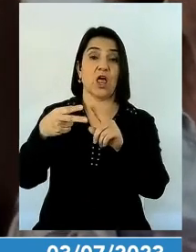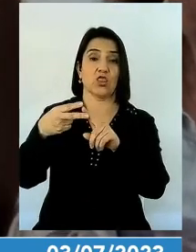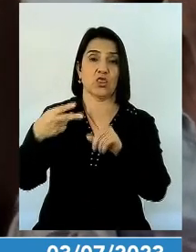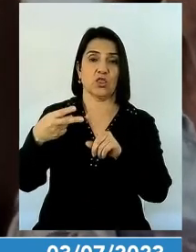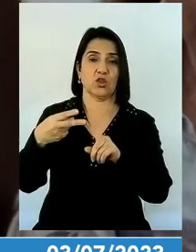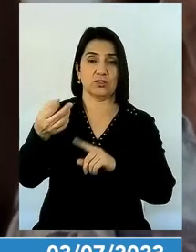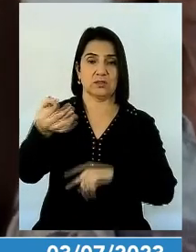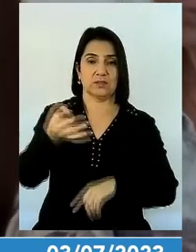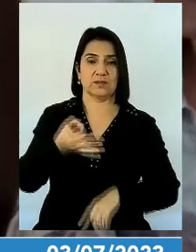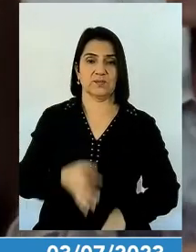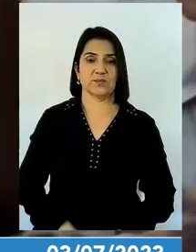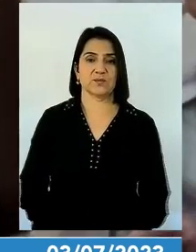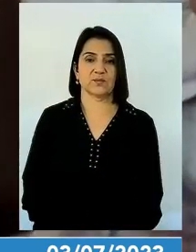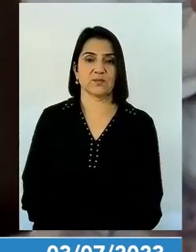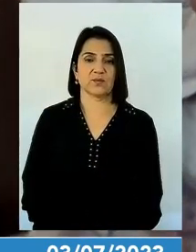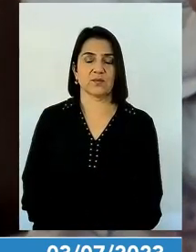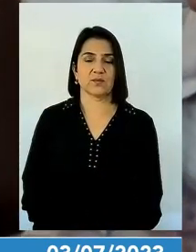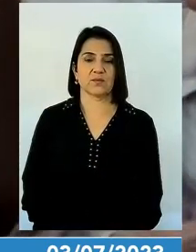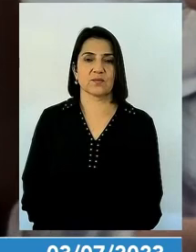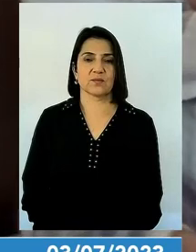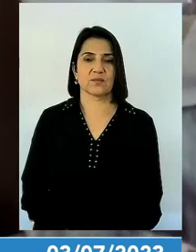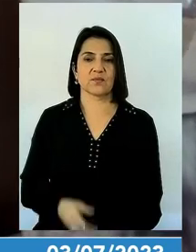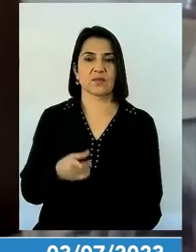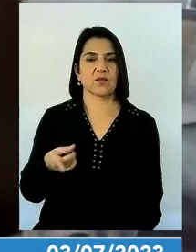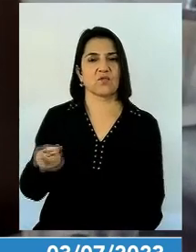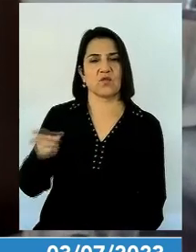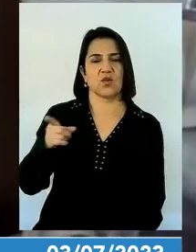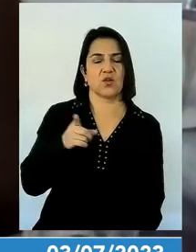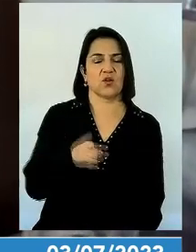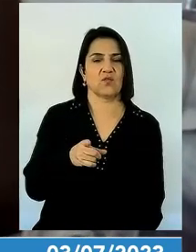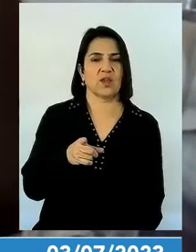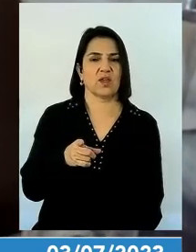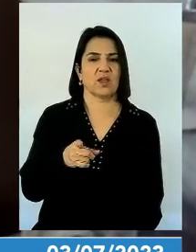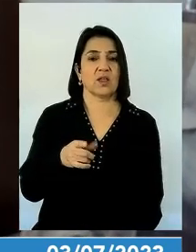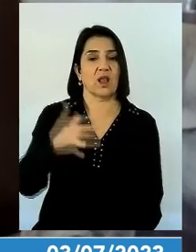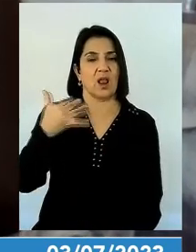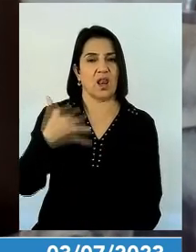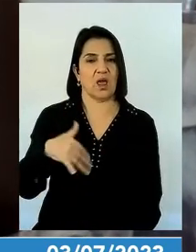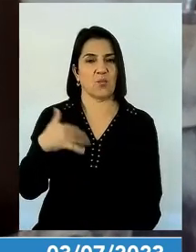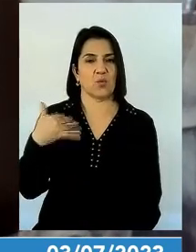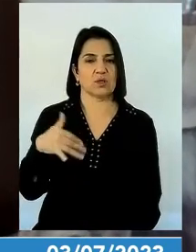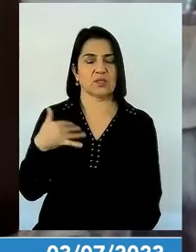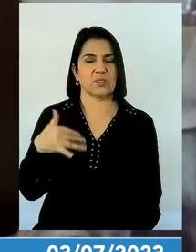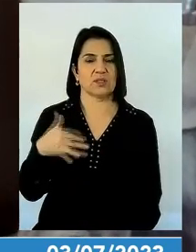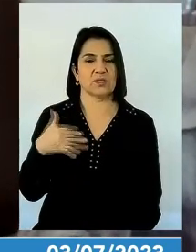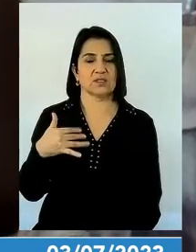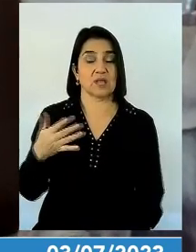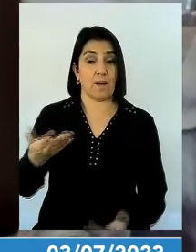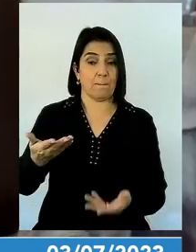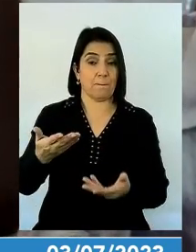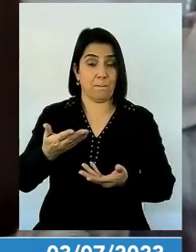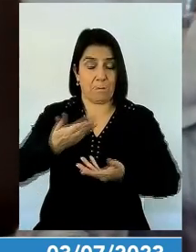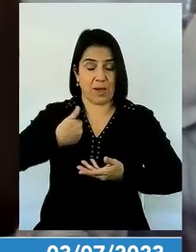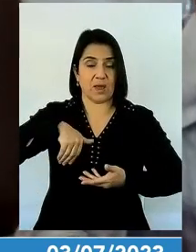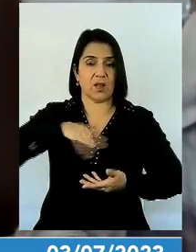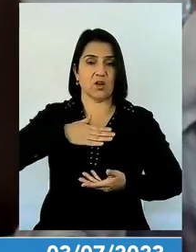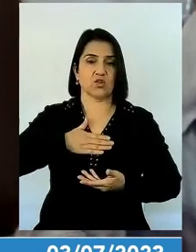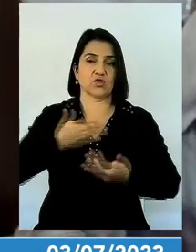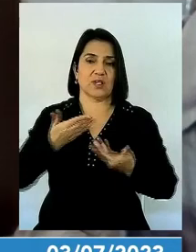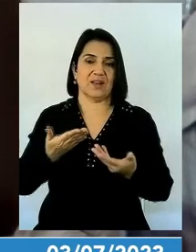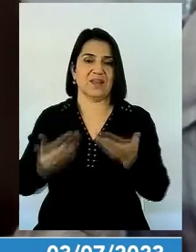volver a retomar la importancia que tiene entonces para nosotros, en esta propuesta, presentar al